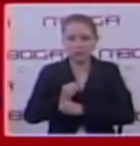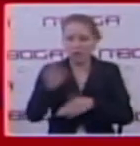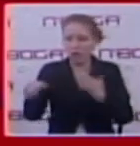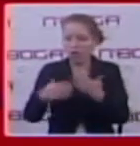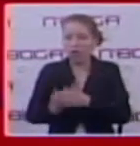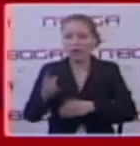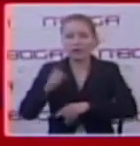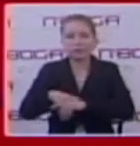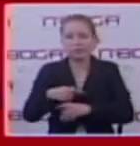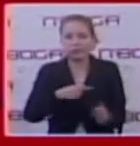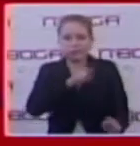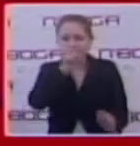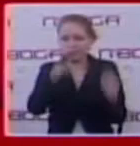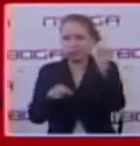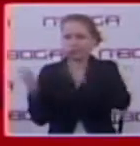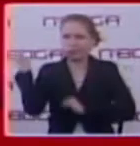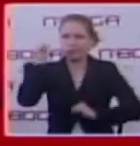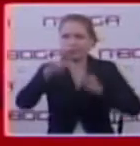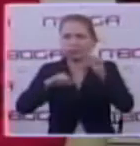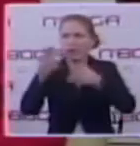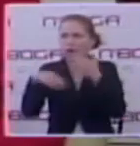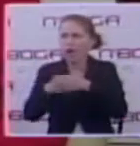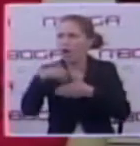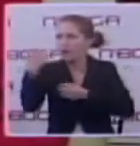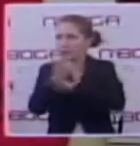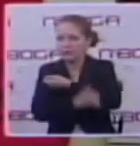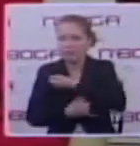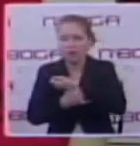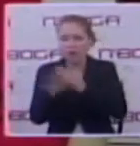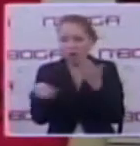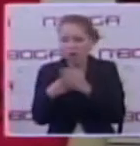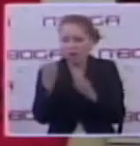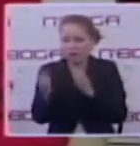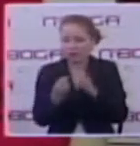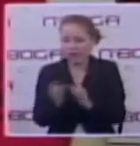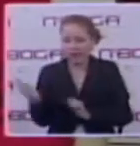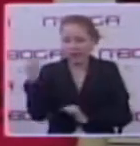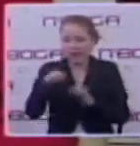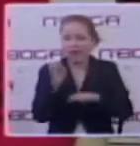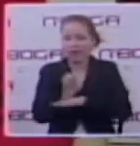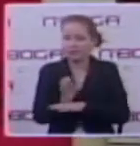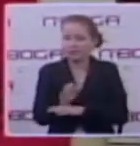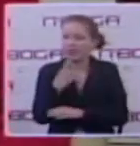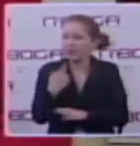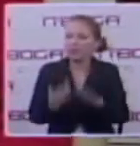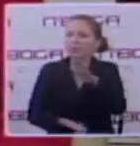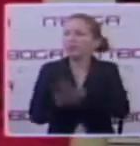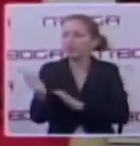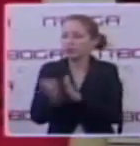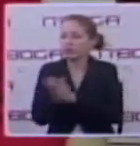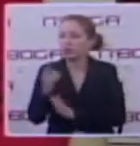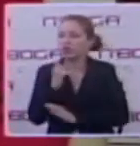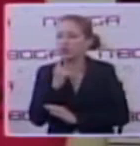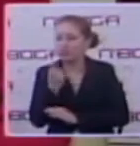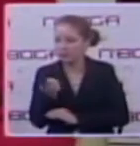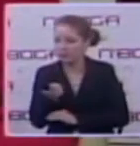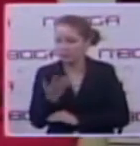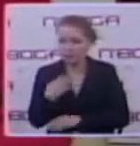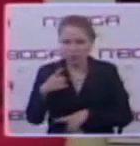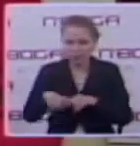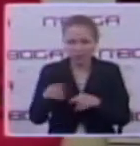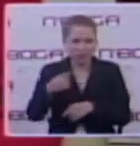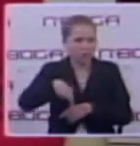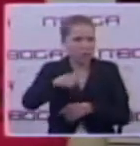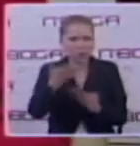el tiempo estoy recibiendo gente del extranjero y todo el mundo llega al Ecuador y me dice, a ver, vamos a las chocolaterías. Y no tenemos